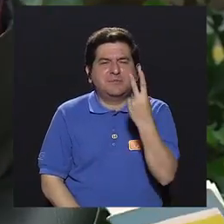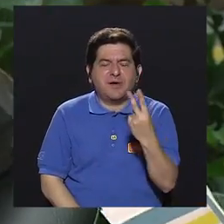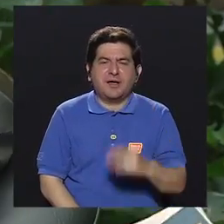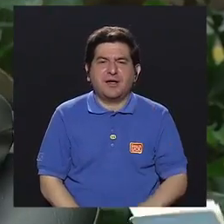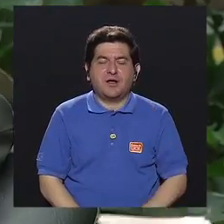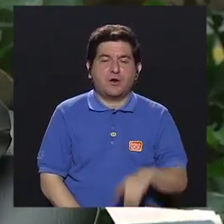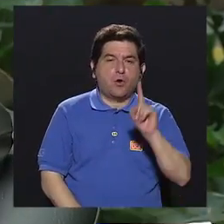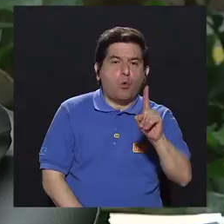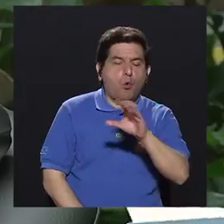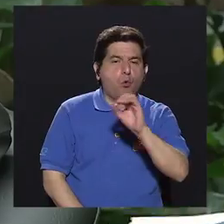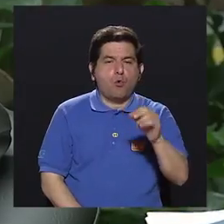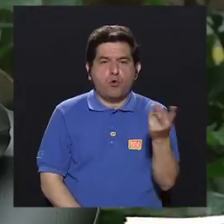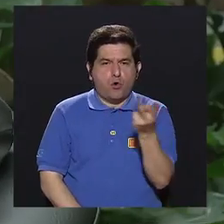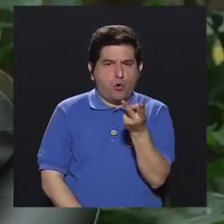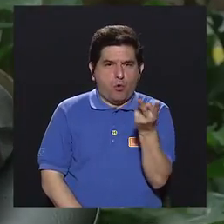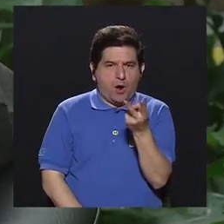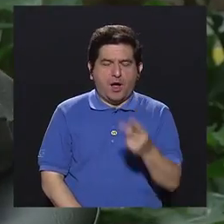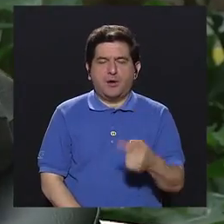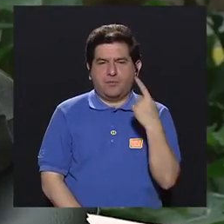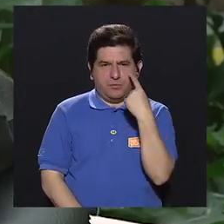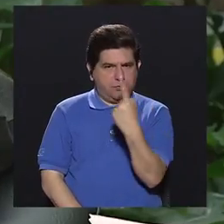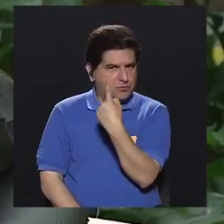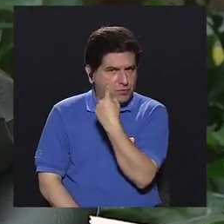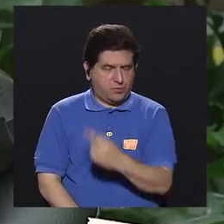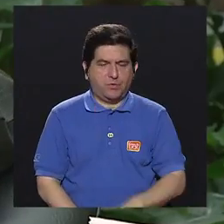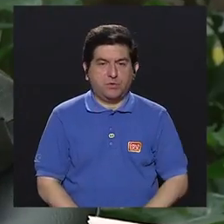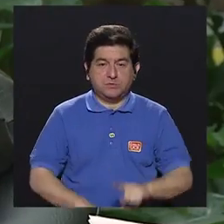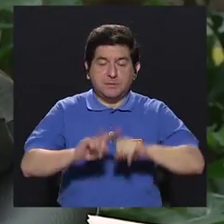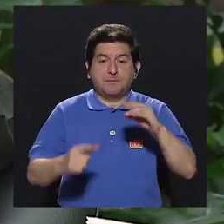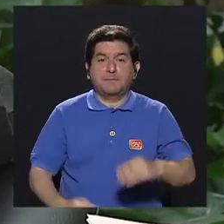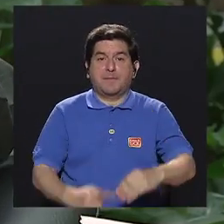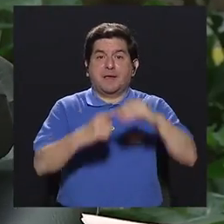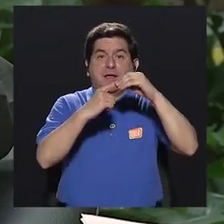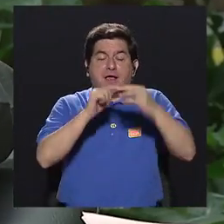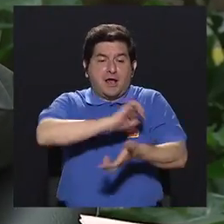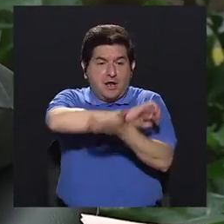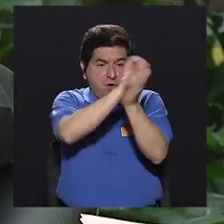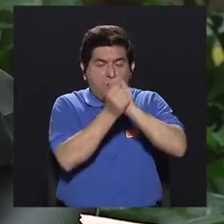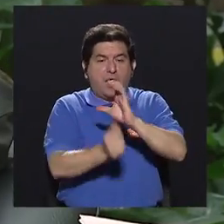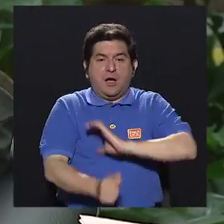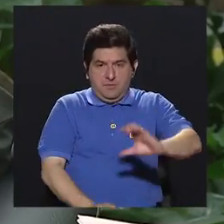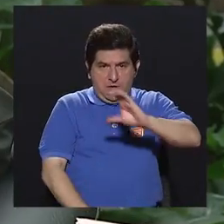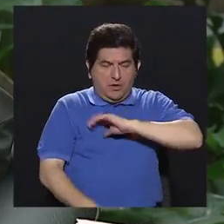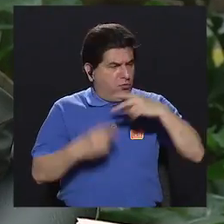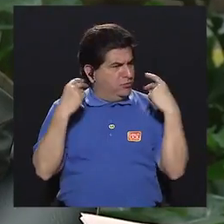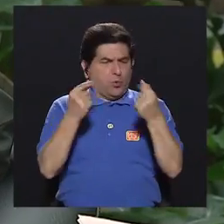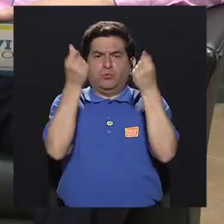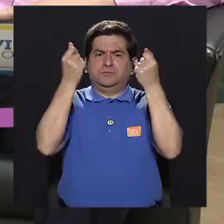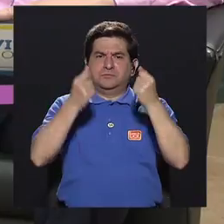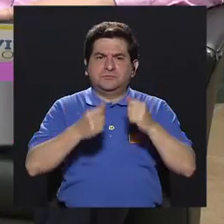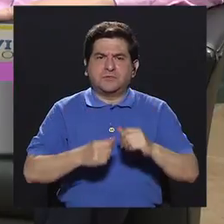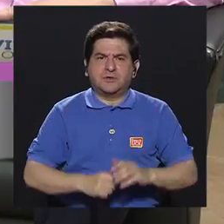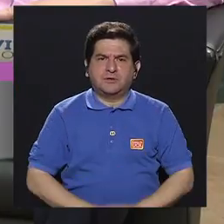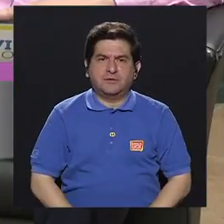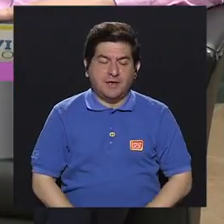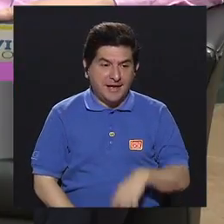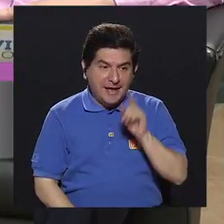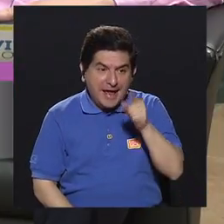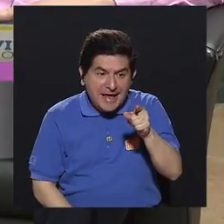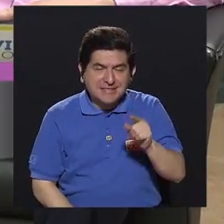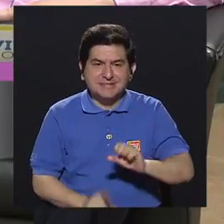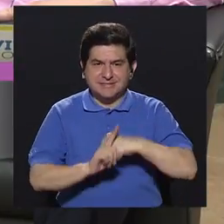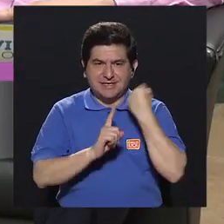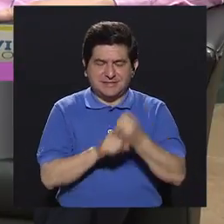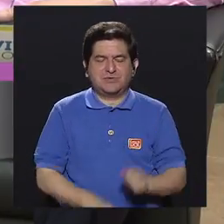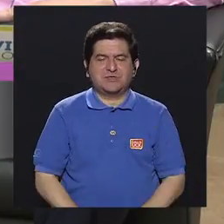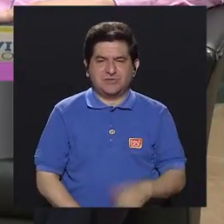ya sea un ojo o ambos ojos. Pero yo siempre digo que lo principal son los cambios de comportamiento repentinos, porque